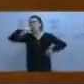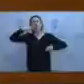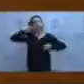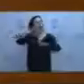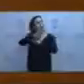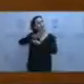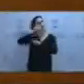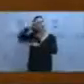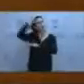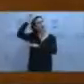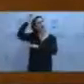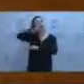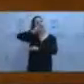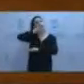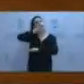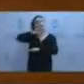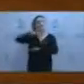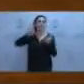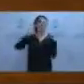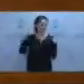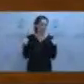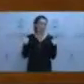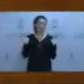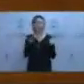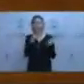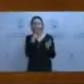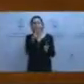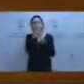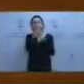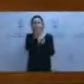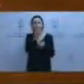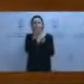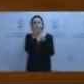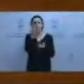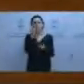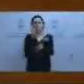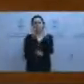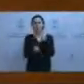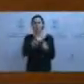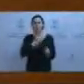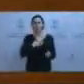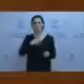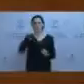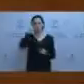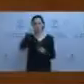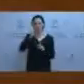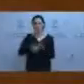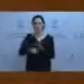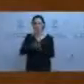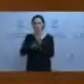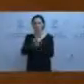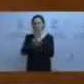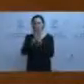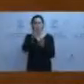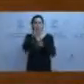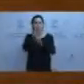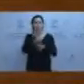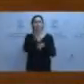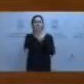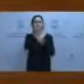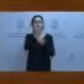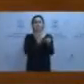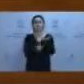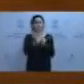Magos, pues sigue vacía de datos económicos. Y a mí es que me preocupa. Me sigue preocupando que no haya unos datos económicos, me